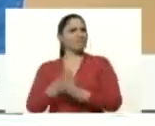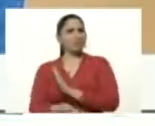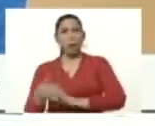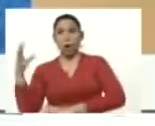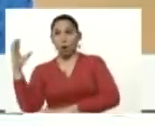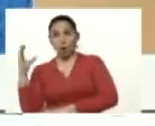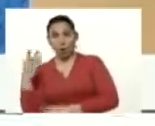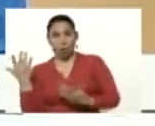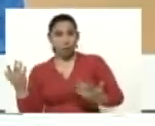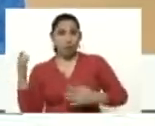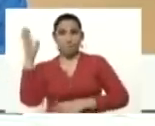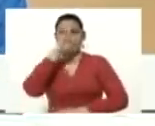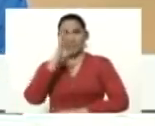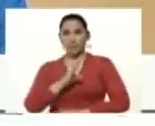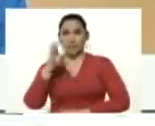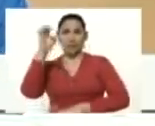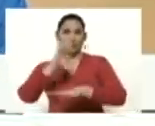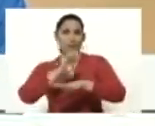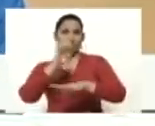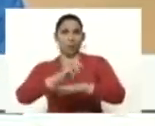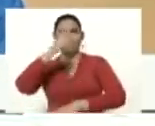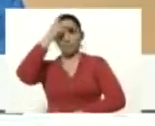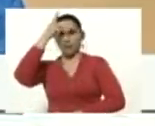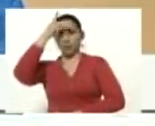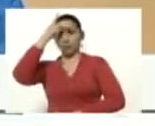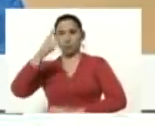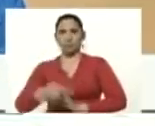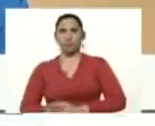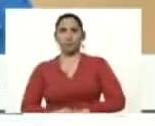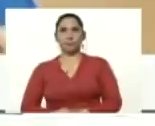Colombia, Brasil, Ecuador, Perú.